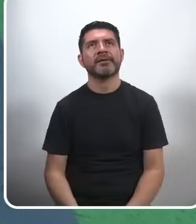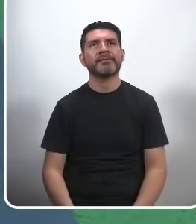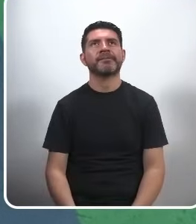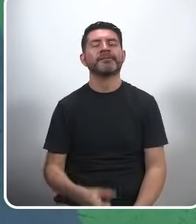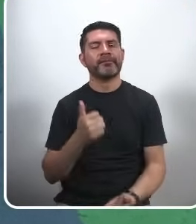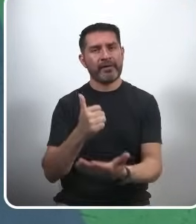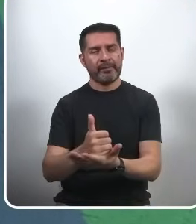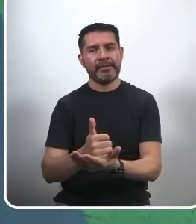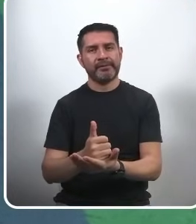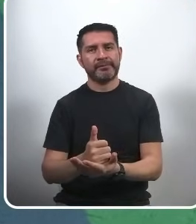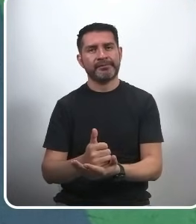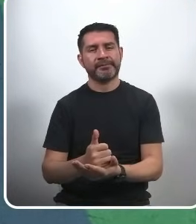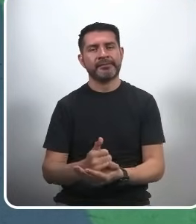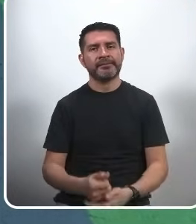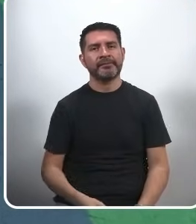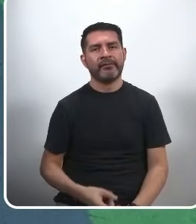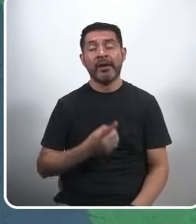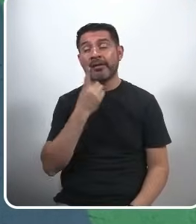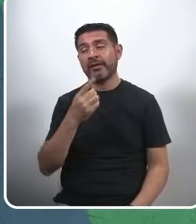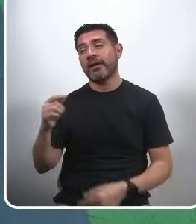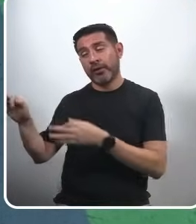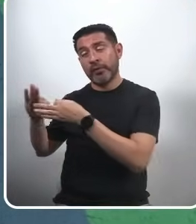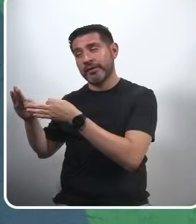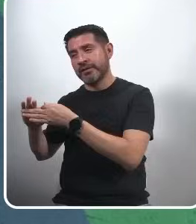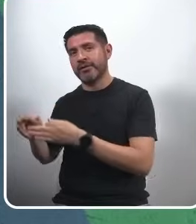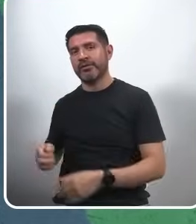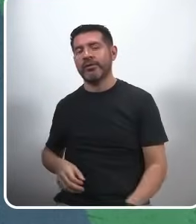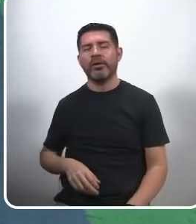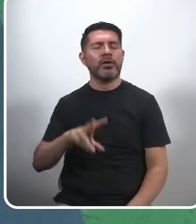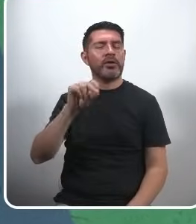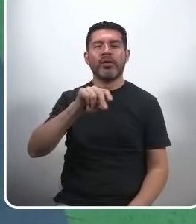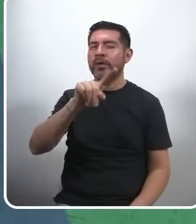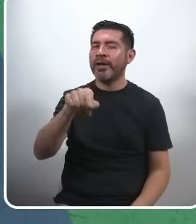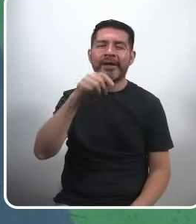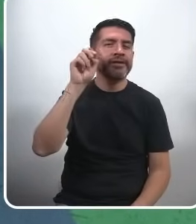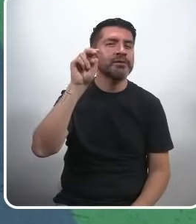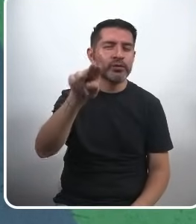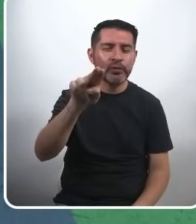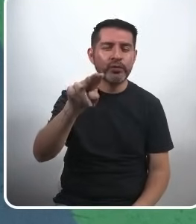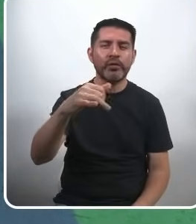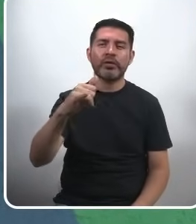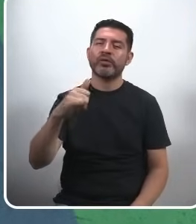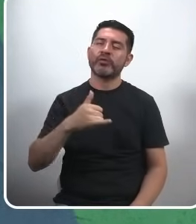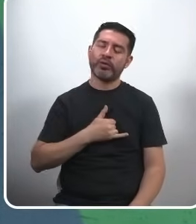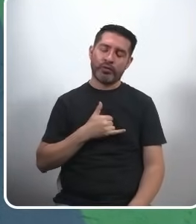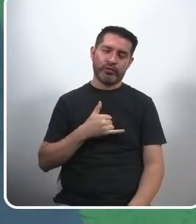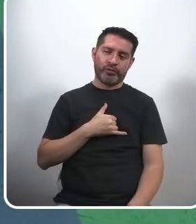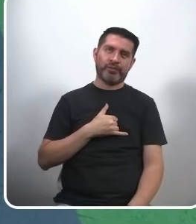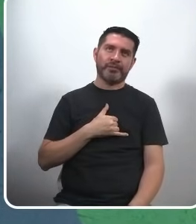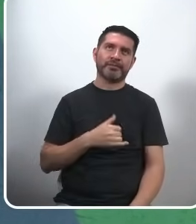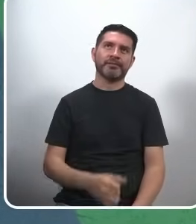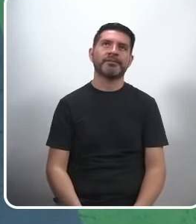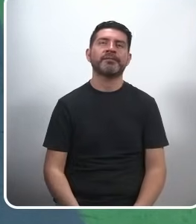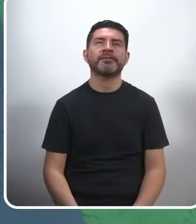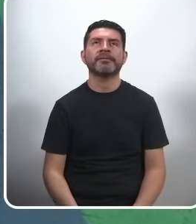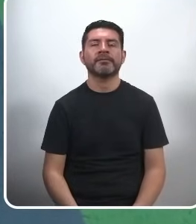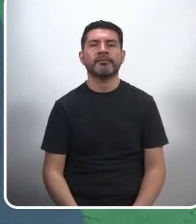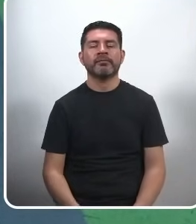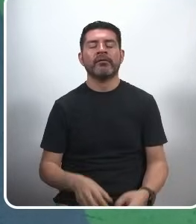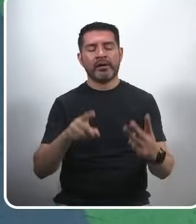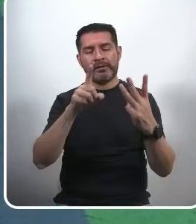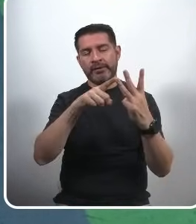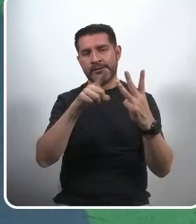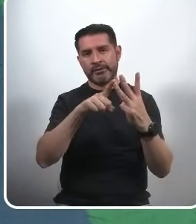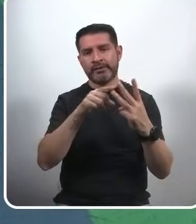Volté con su vecino, dígale, no eres tú, soy yo. Así dígaselo, no eres tú, soy yo. Y tercera cosa que leemos